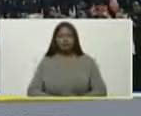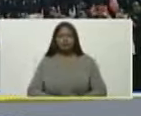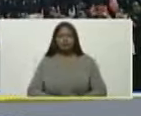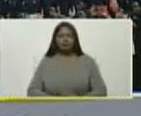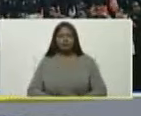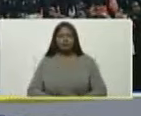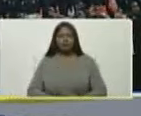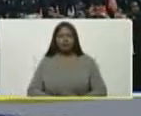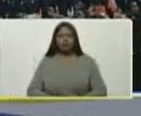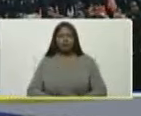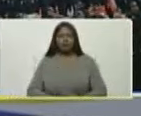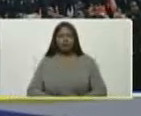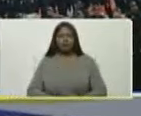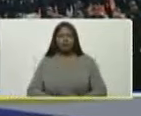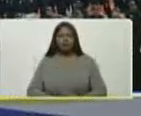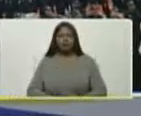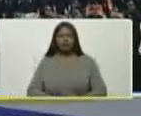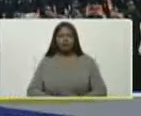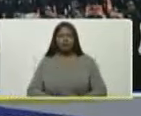Rompimos